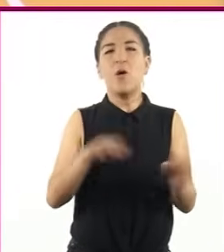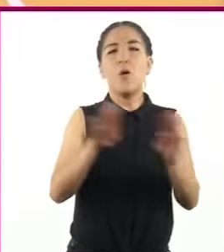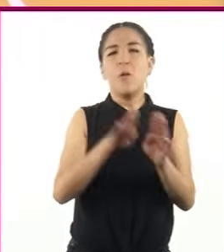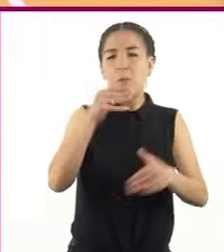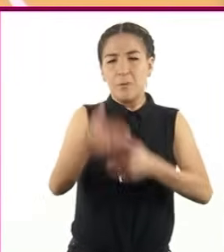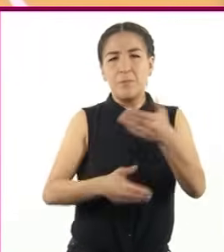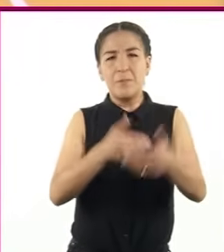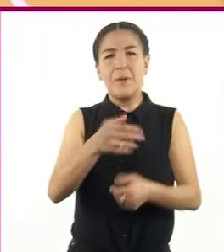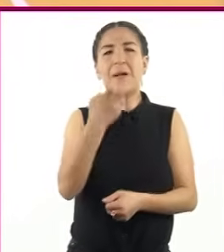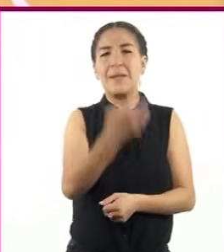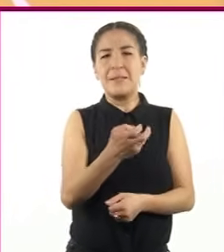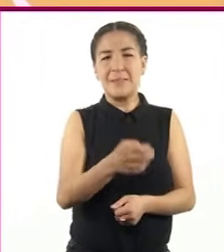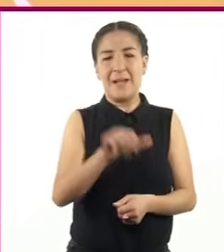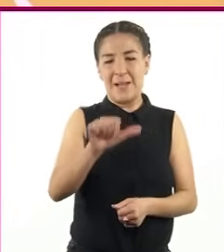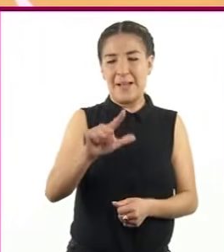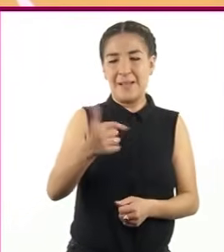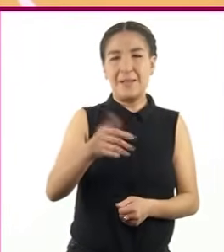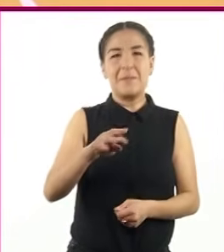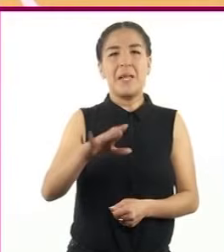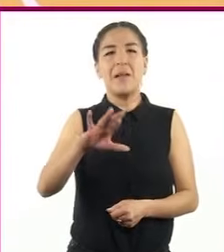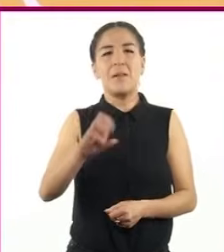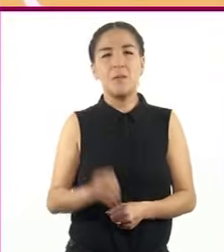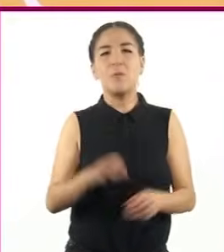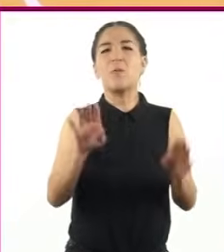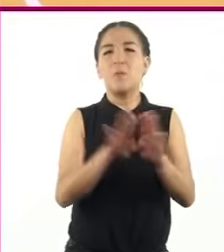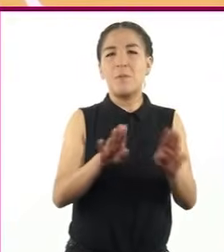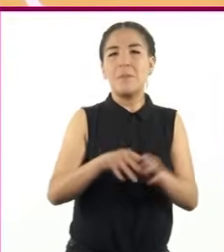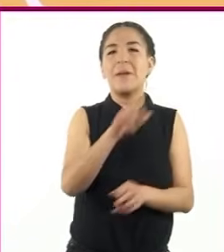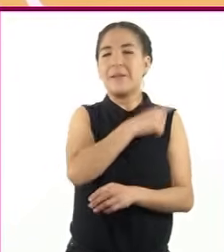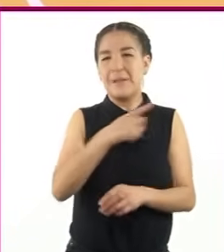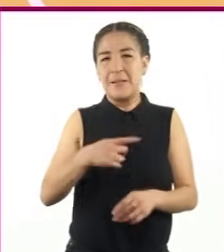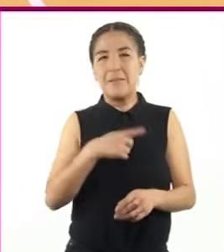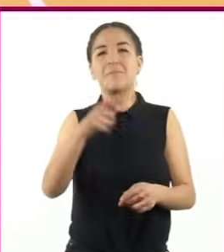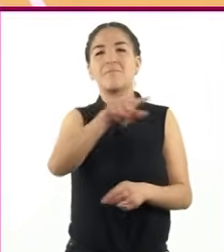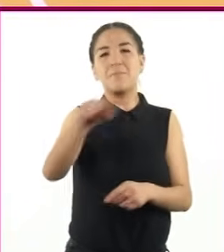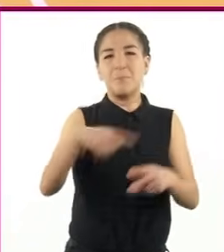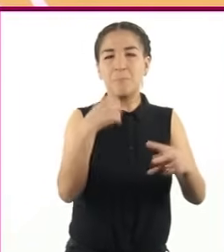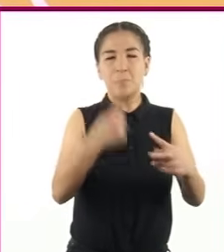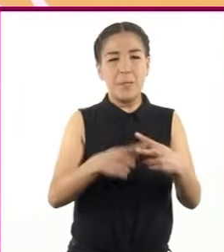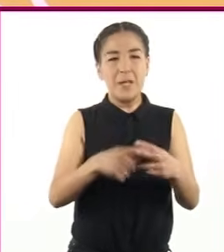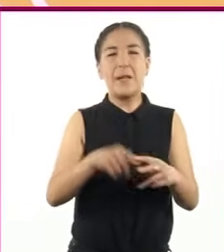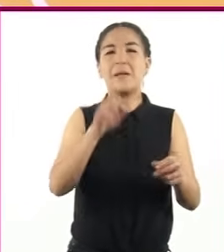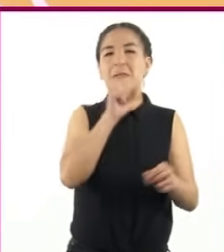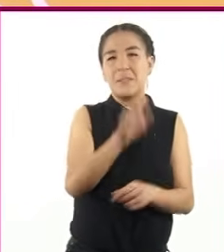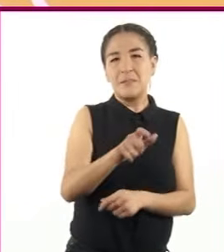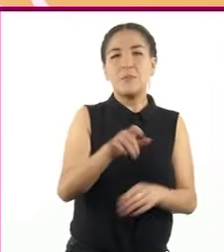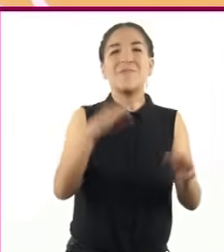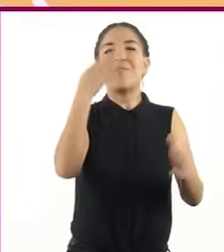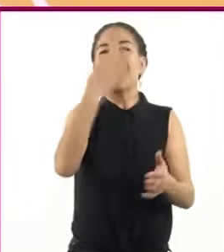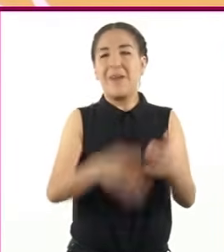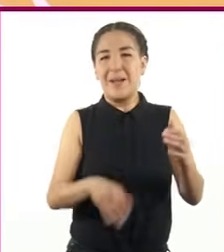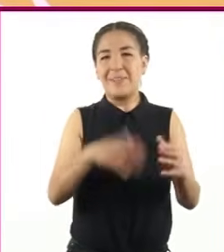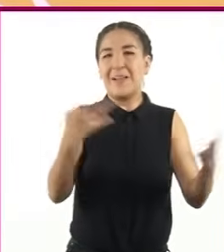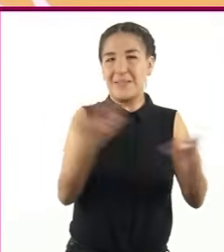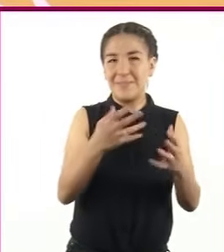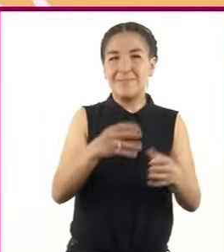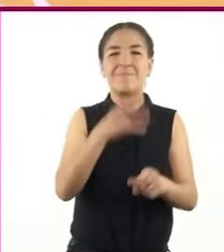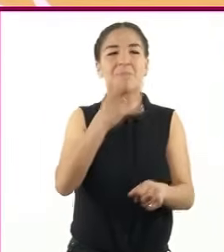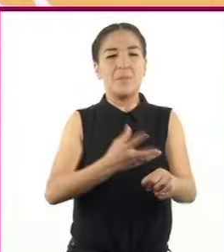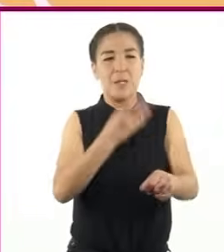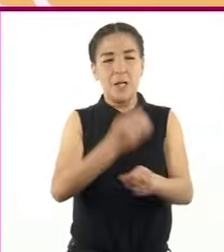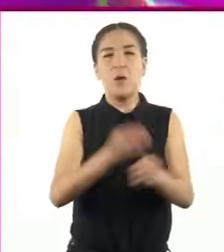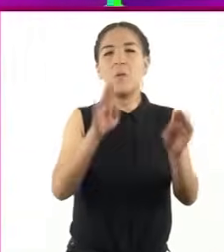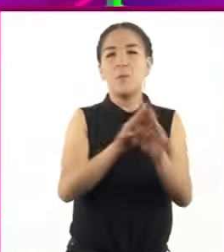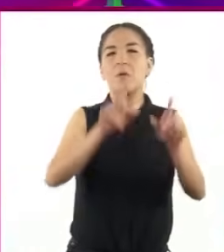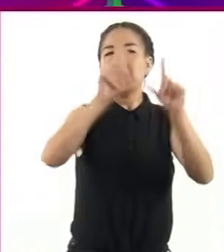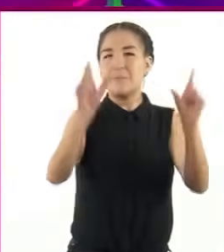algebraico, para conseguirlo, implica desarrollar las operaciones que están sin resolver y reducir los